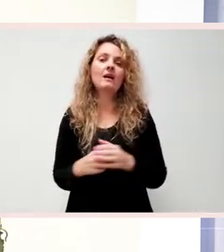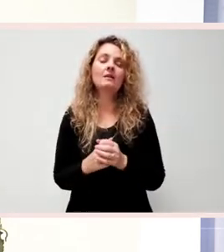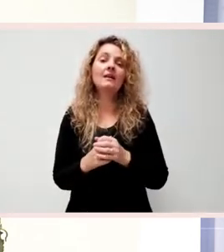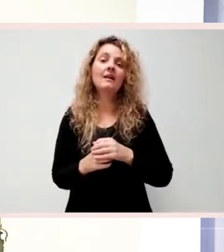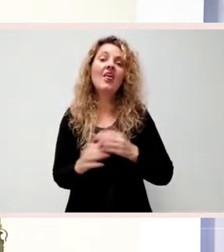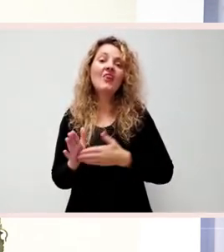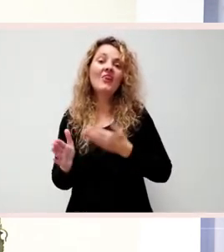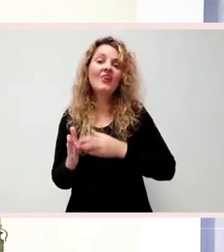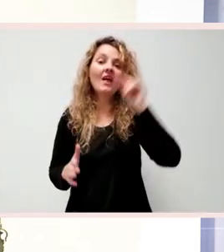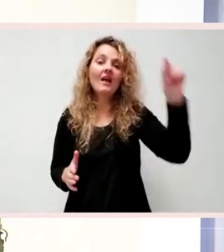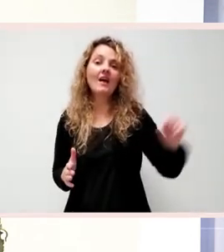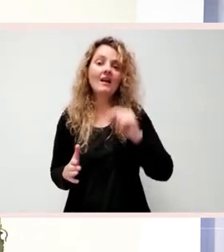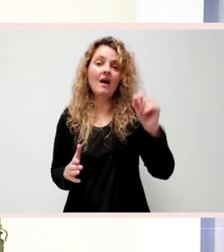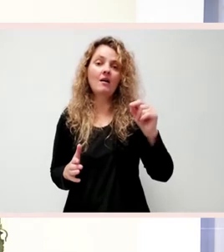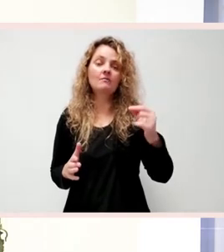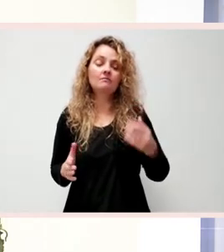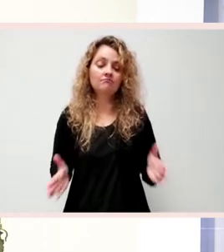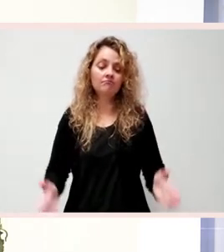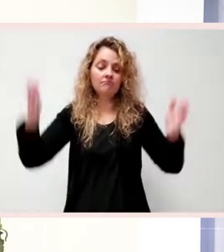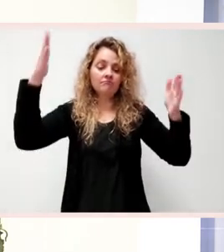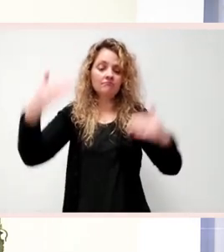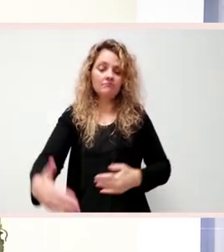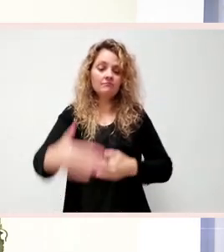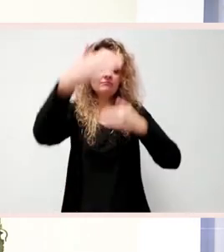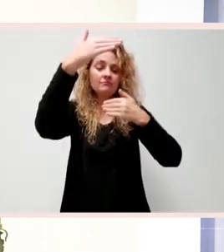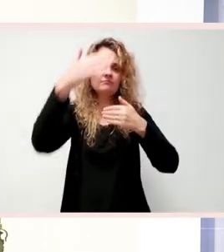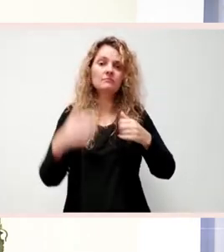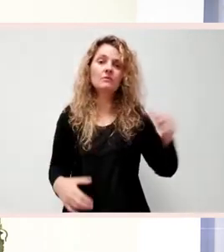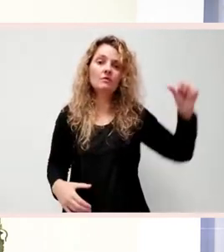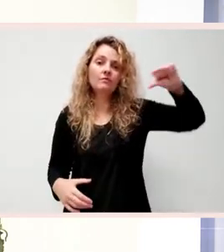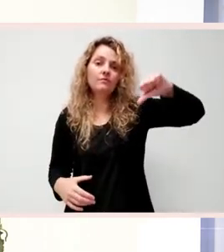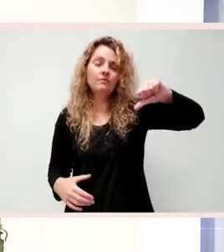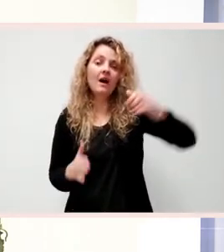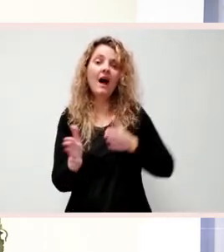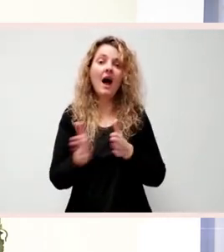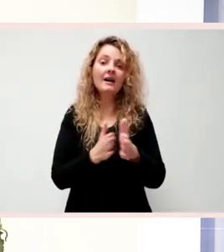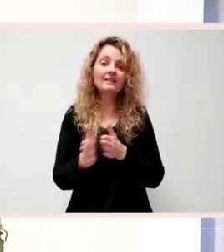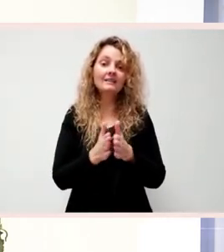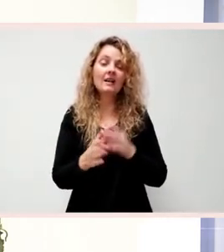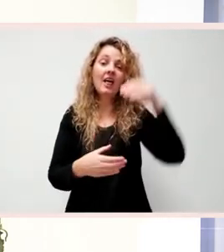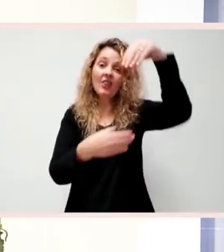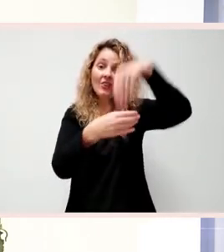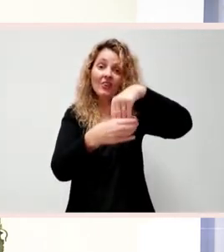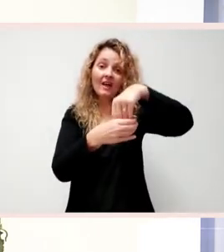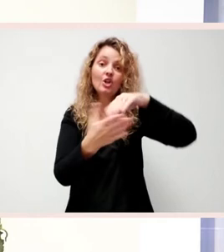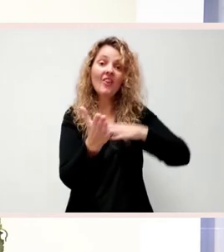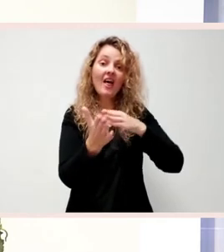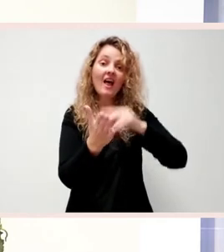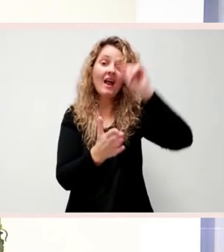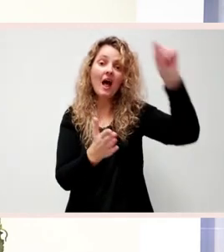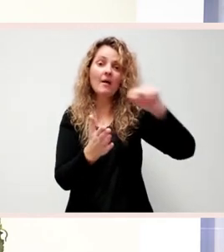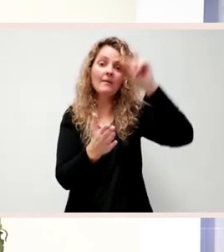ten dentro, se enche esta parte con metal, neste caso co bronce, que queremos para facer para a peza, e unha vez seco